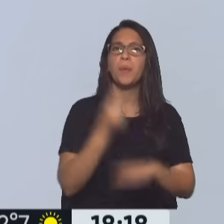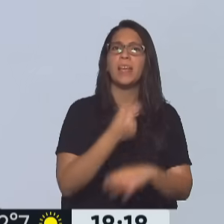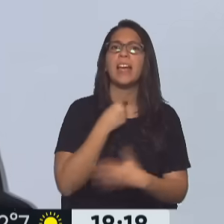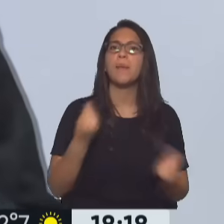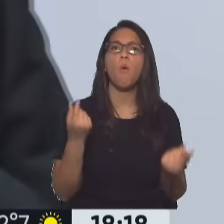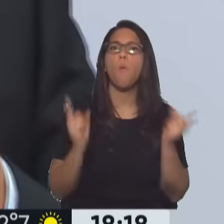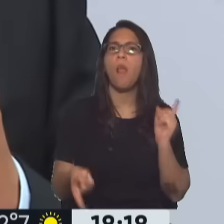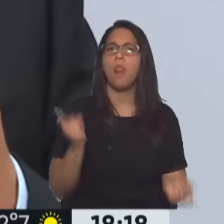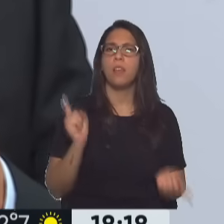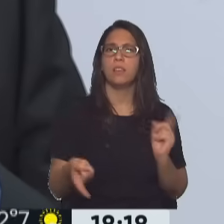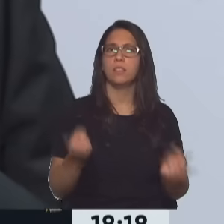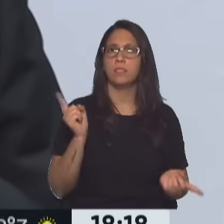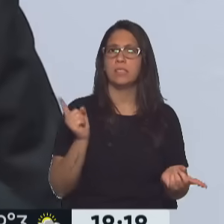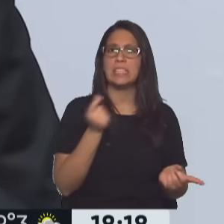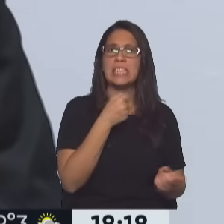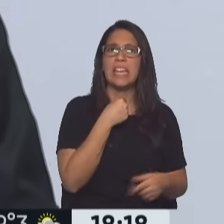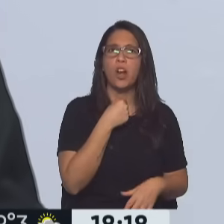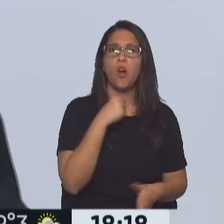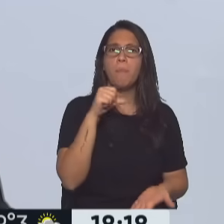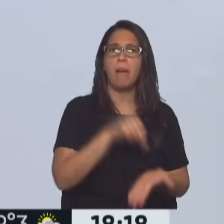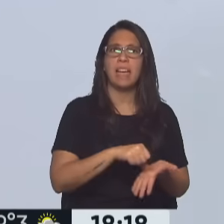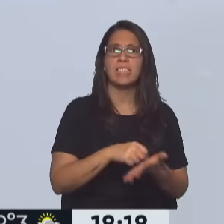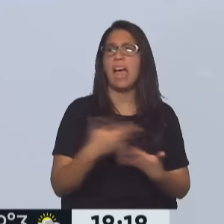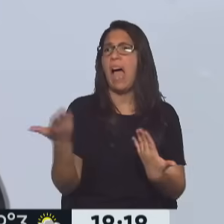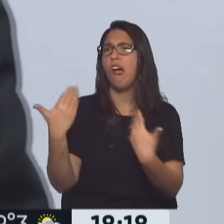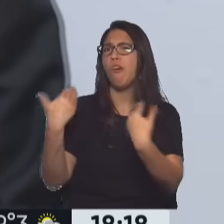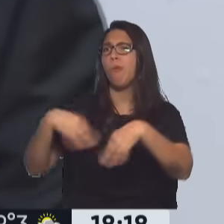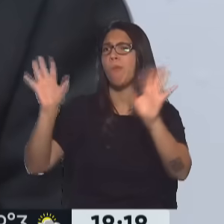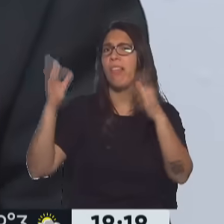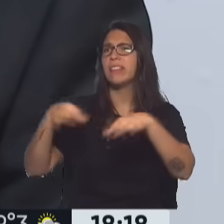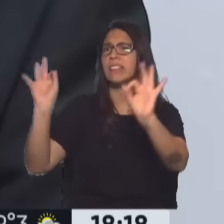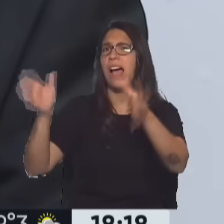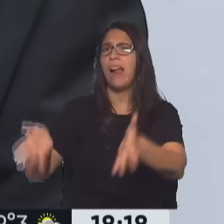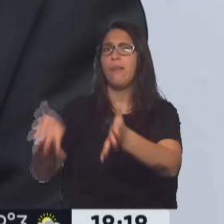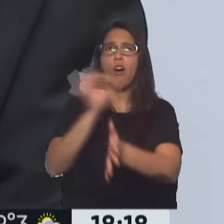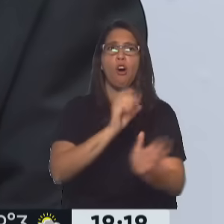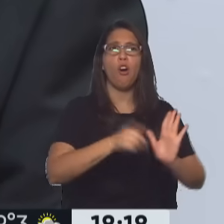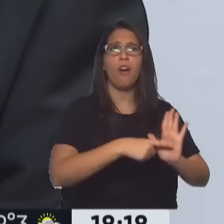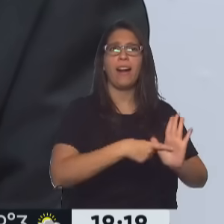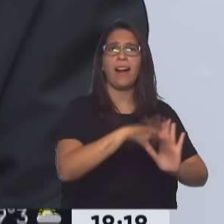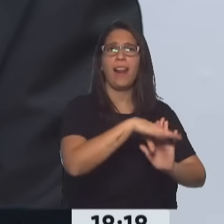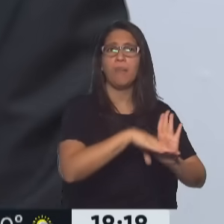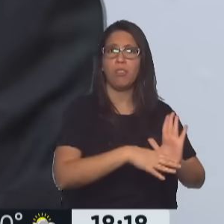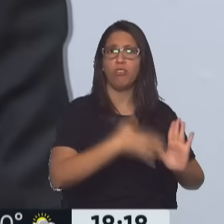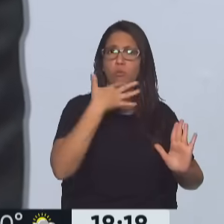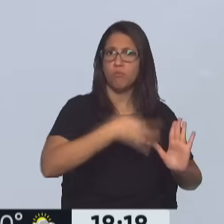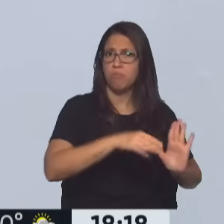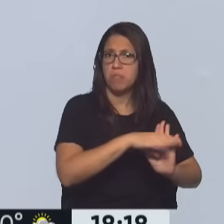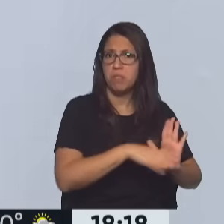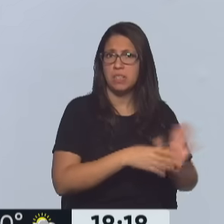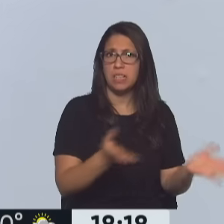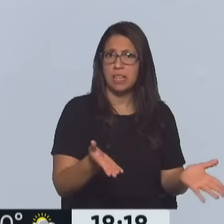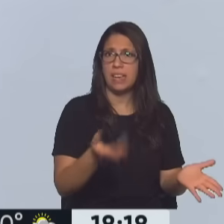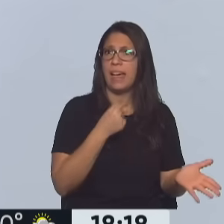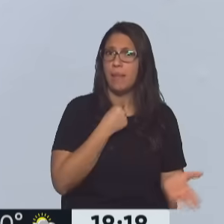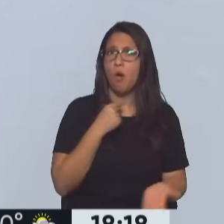Si queremos vivir en un país del sálvese quien pueda o queremos vivir en un país con reglas. Si queremos vivir en un